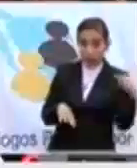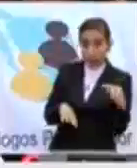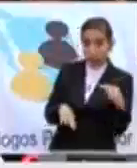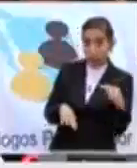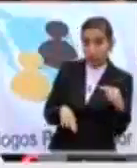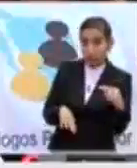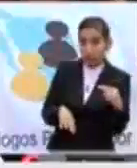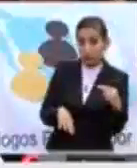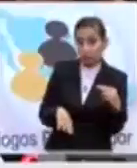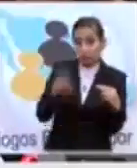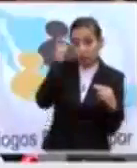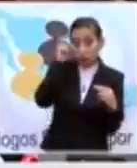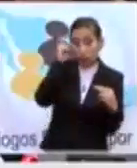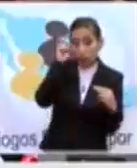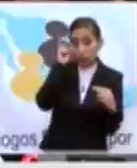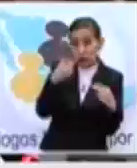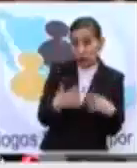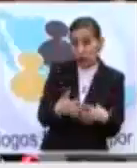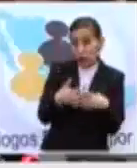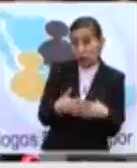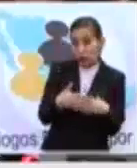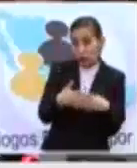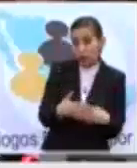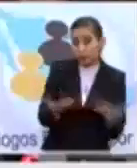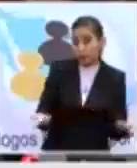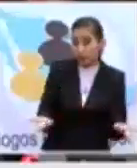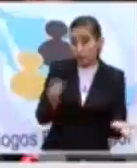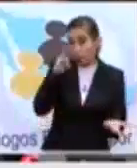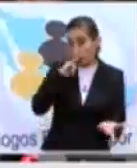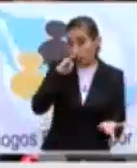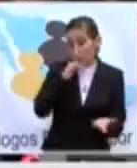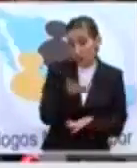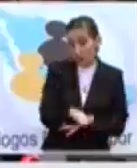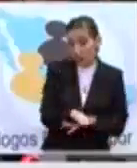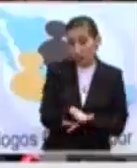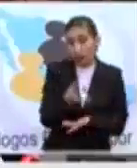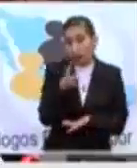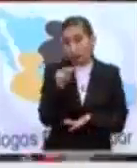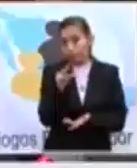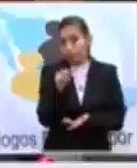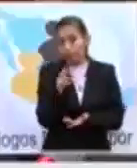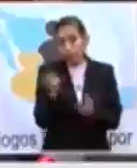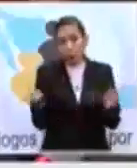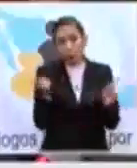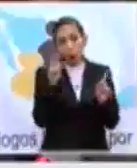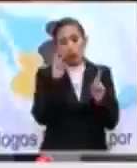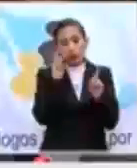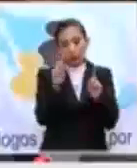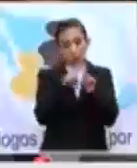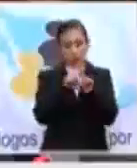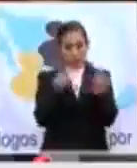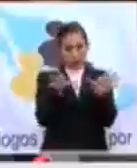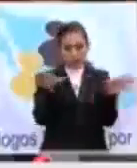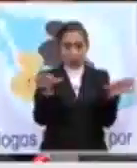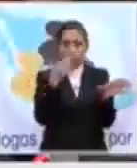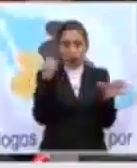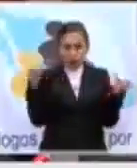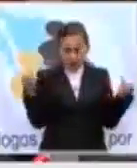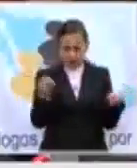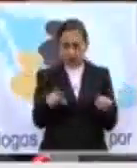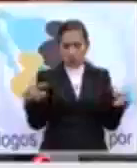vista de los patrones o de los empleadores. Me parece que no distingue